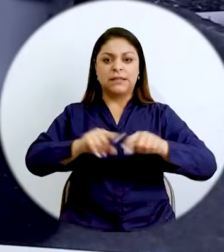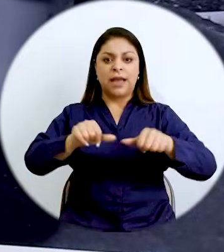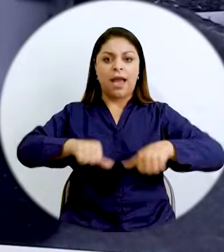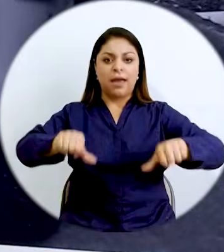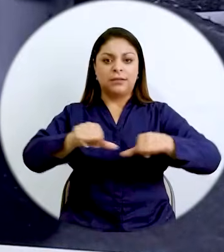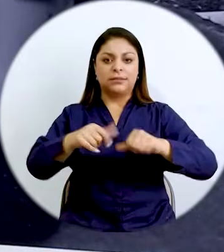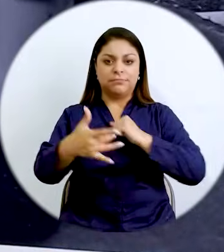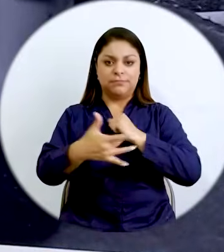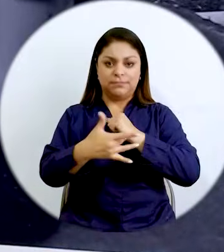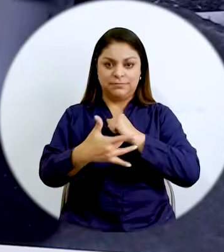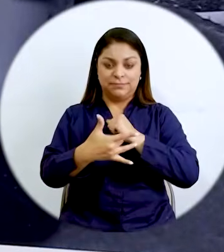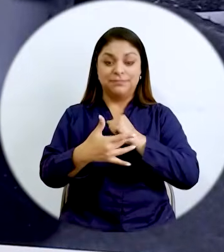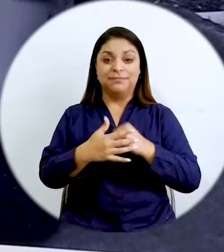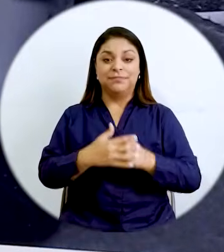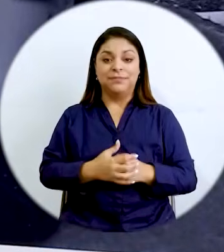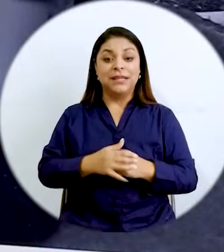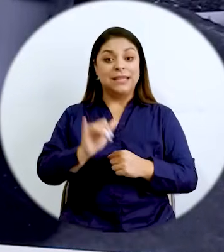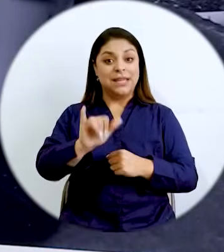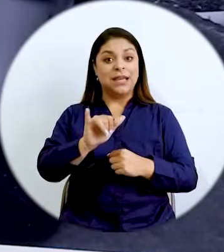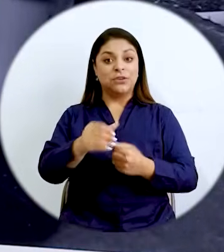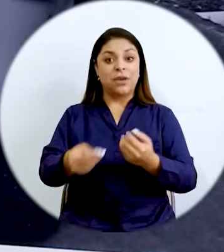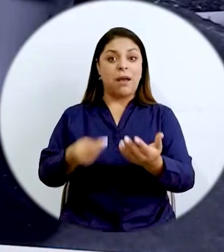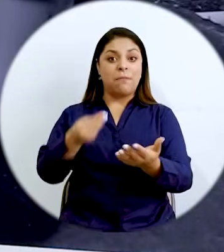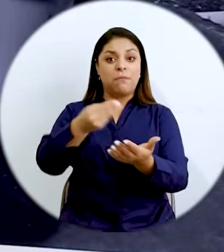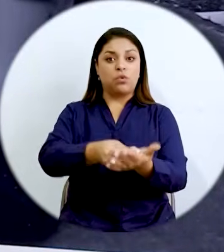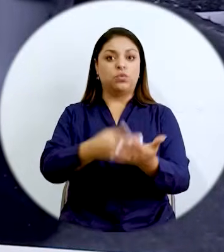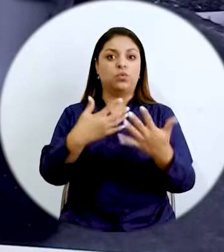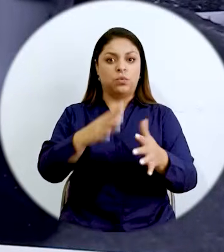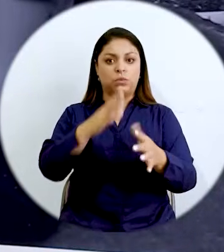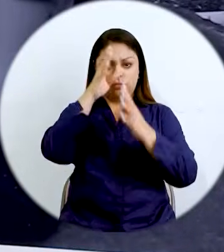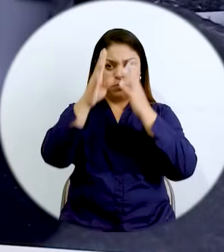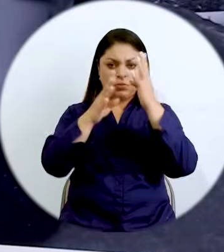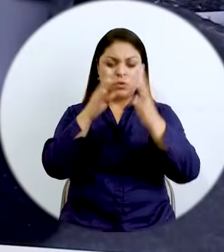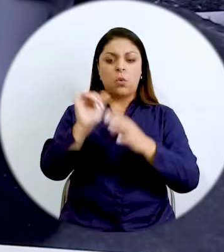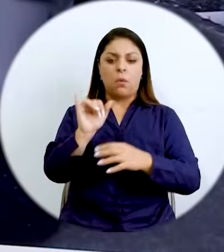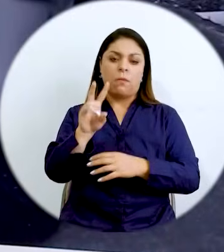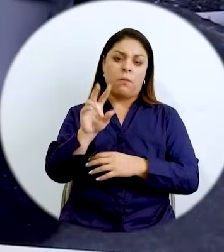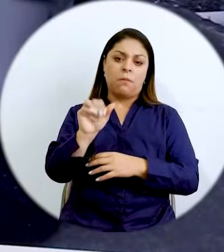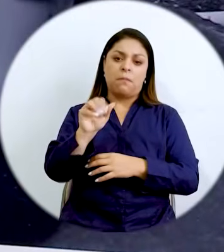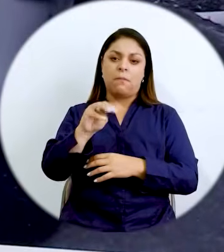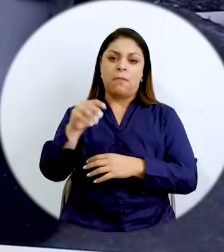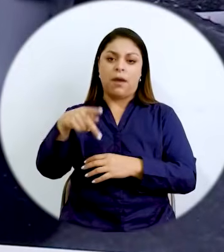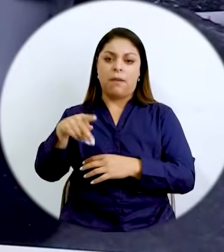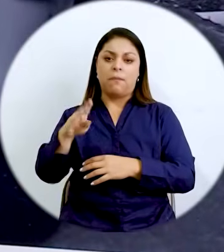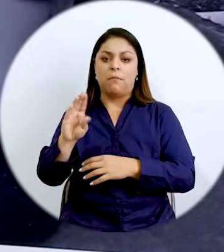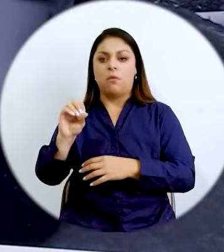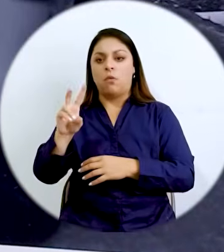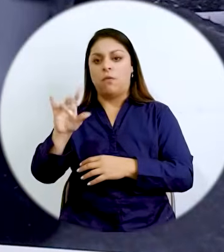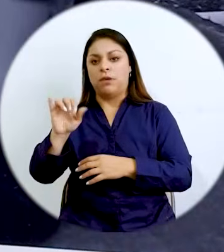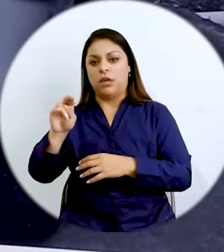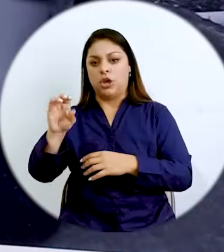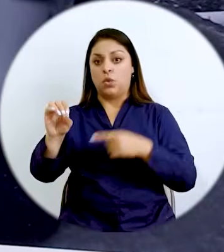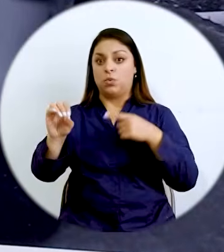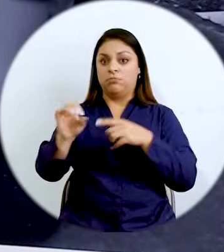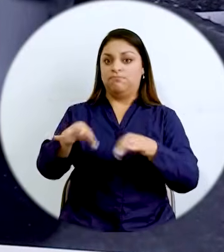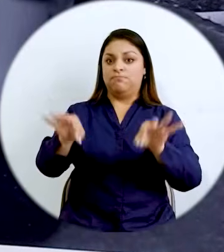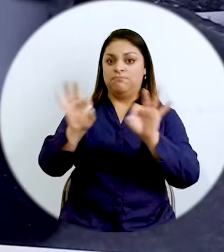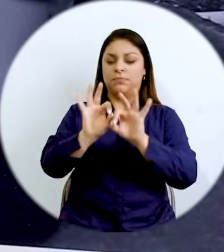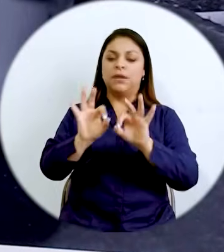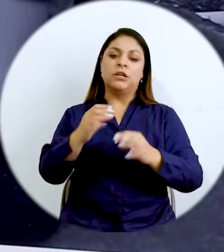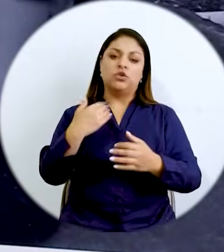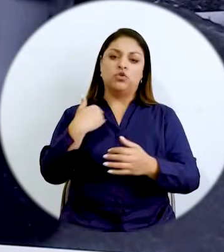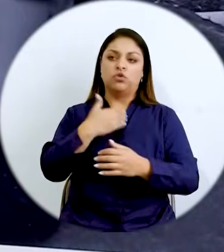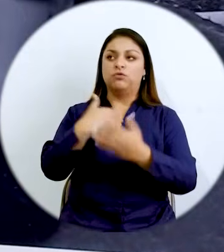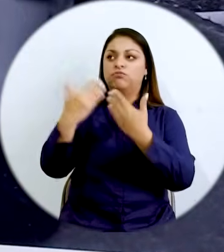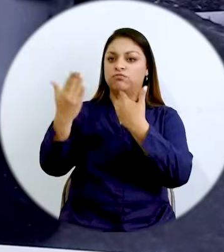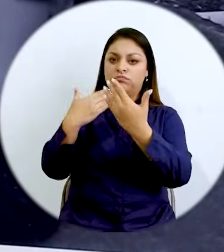de ahí que aportes tan innovadores como el bambo ovino sean de gran relevancia, como nos lo comenta Luis Murillo, productor